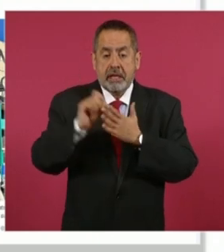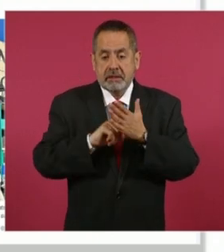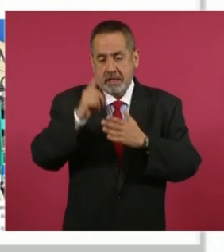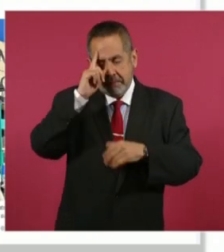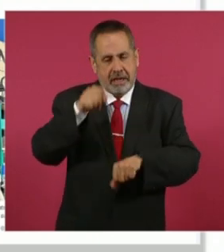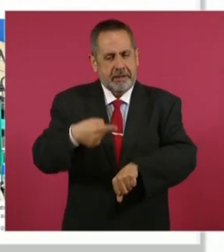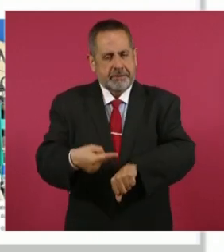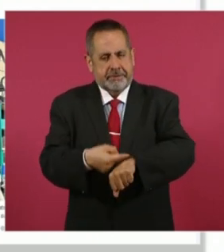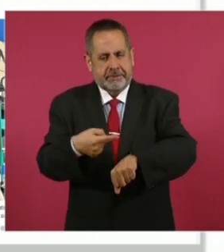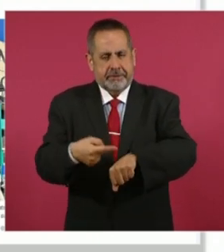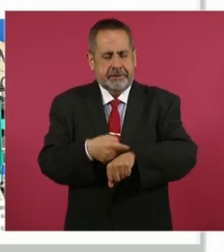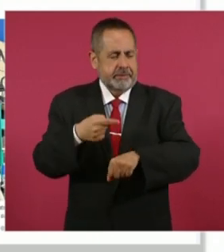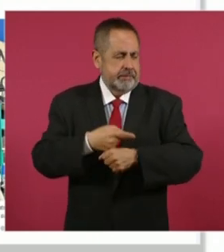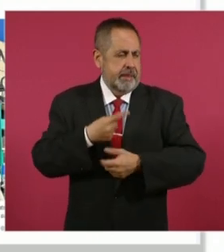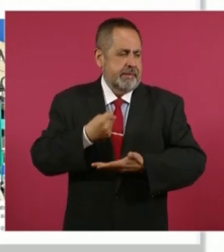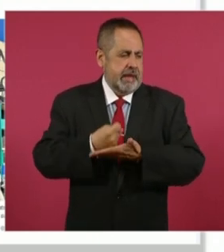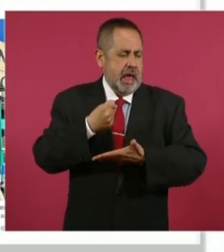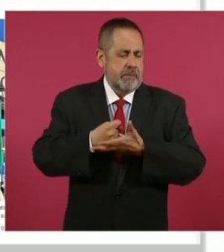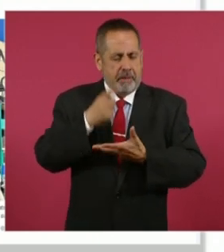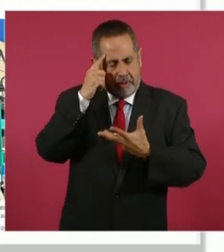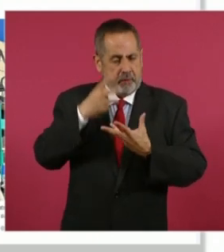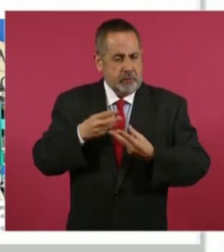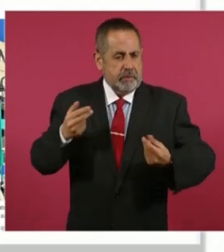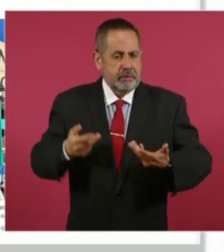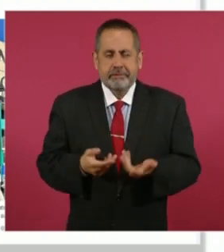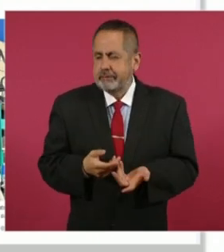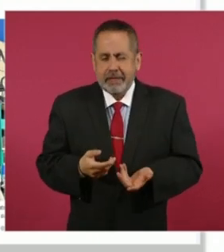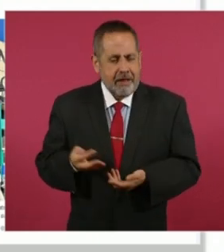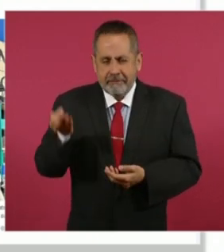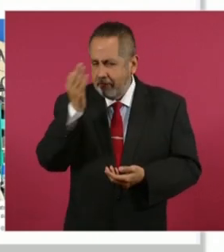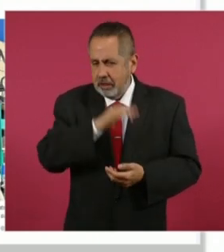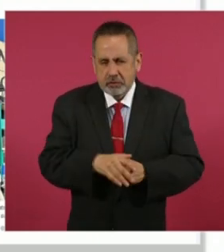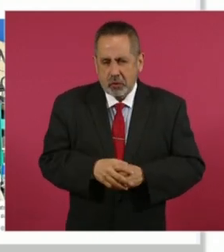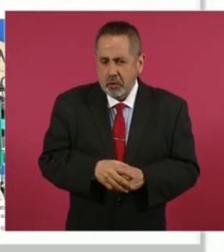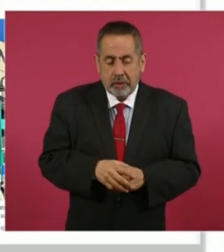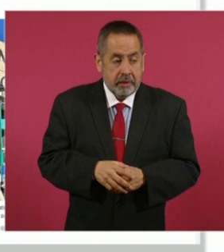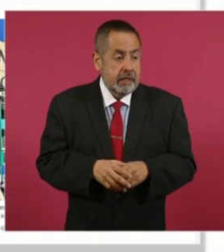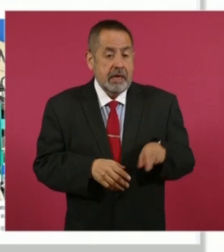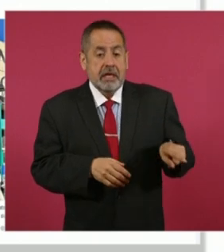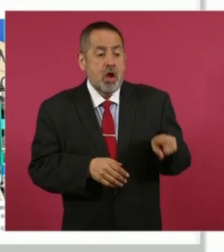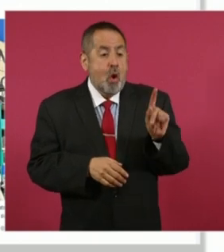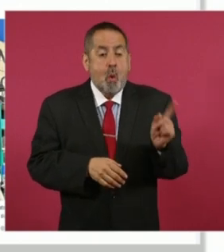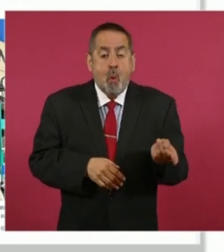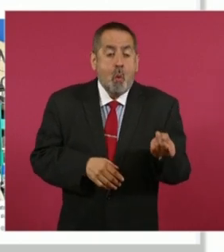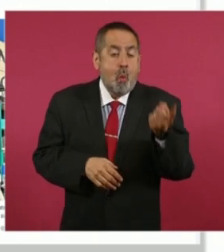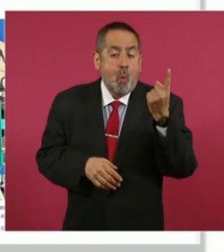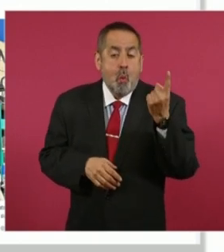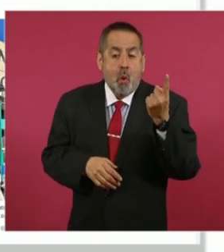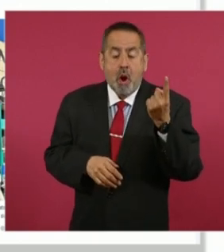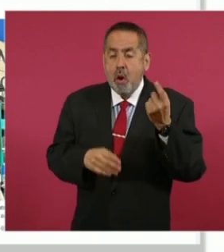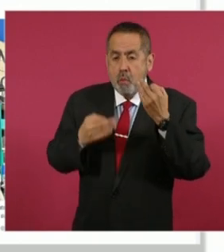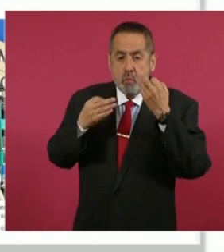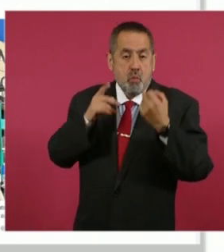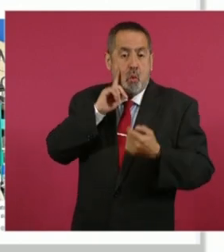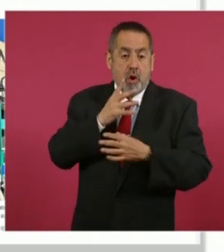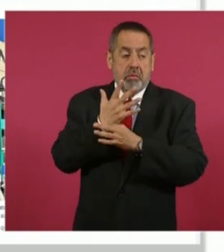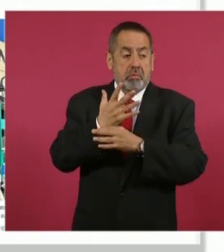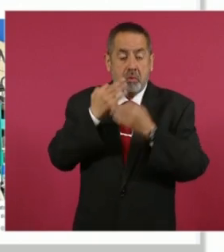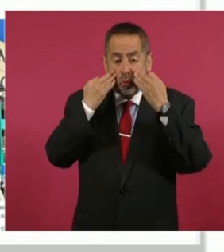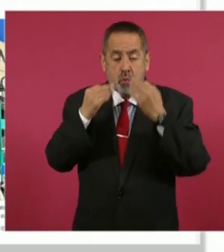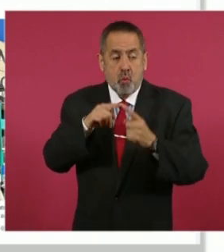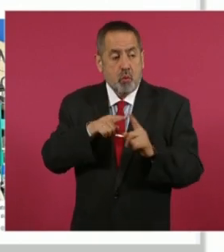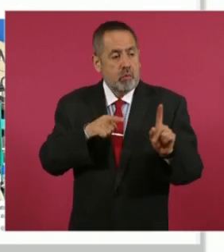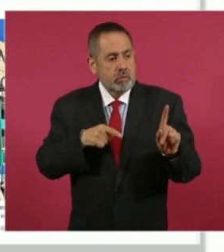lo cual es absolutamente falso. Primero decir que la nota se basa en un solo testimonio de una persona,